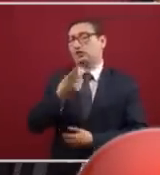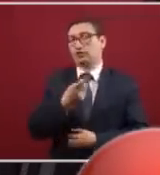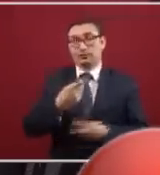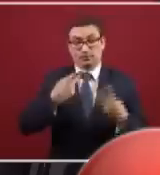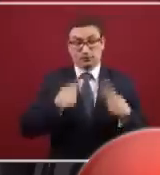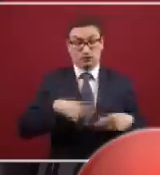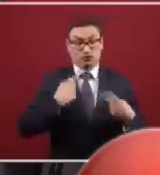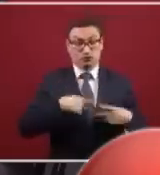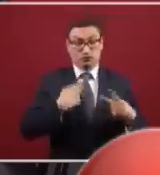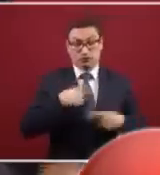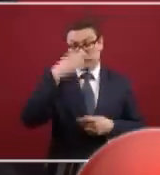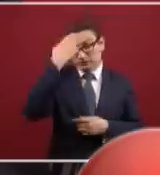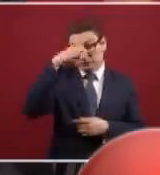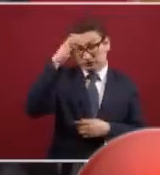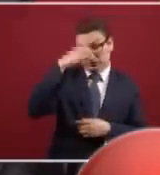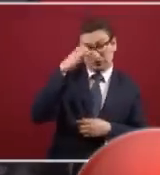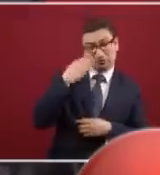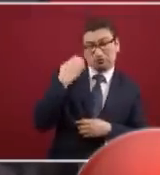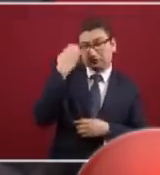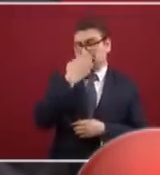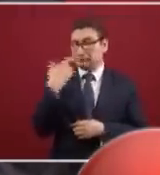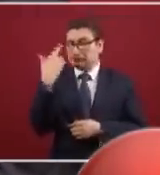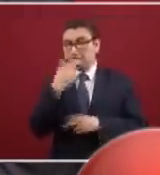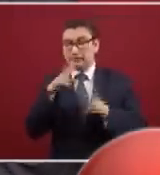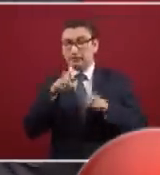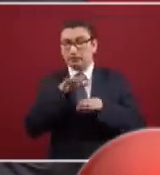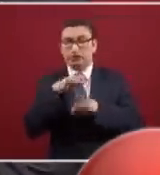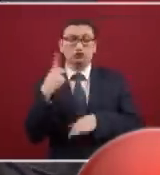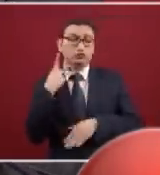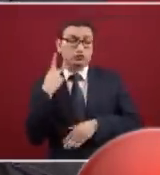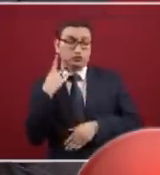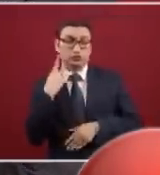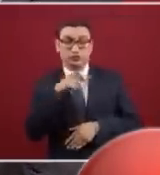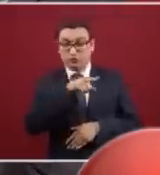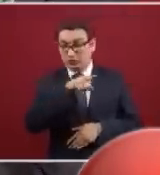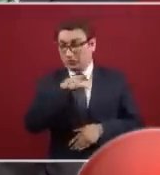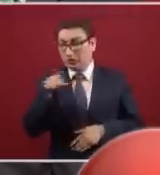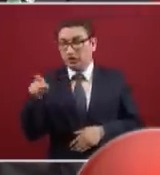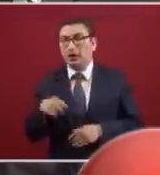analistas políticos no han querido